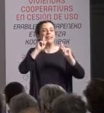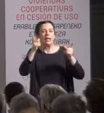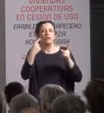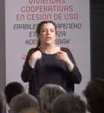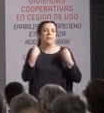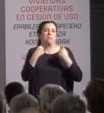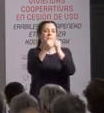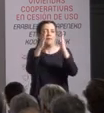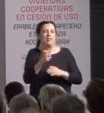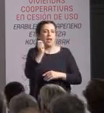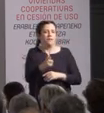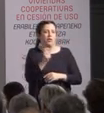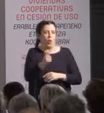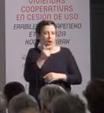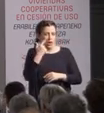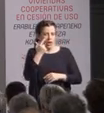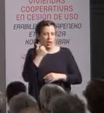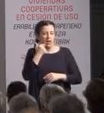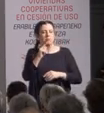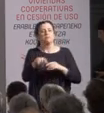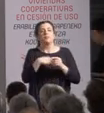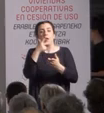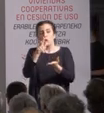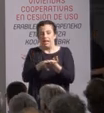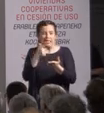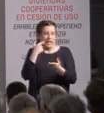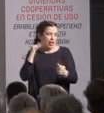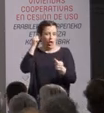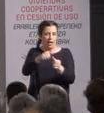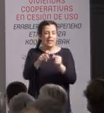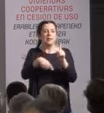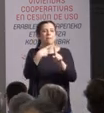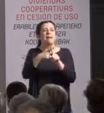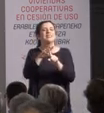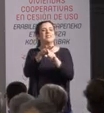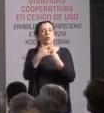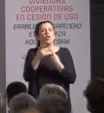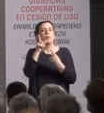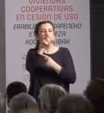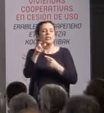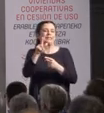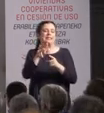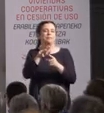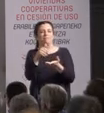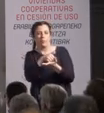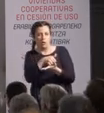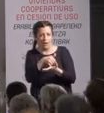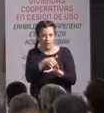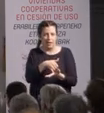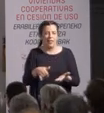hipotecas tradicionales y para personas en situación de vulnerabilidad. FIARE ahí no